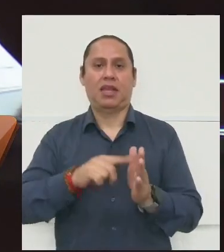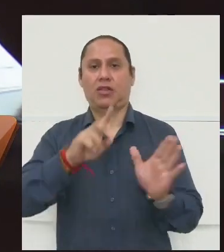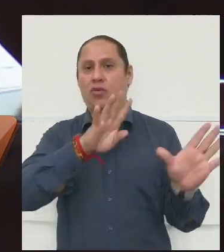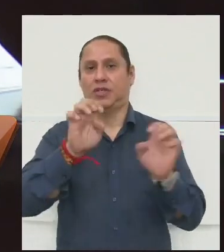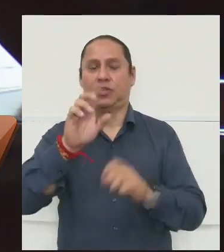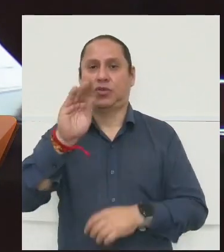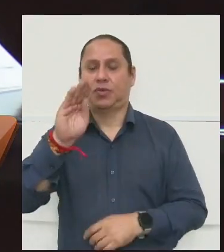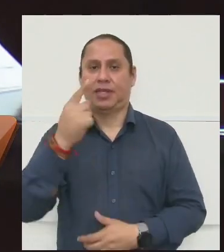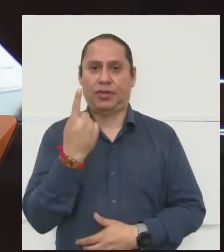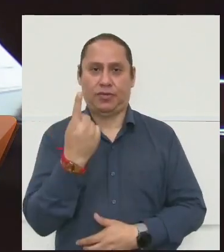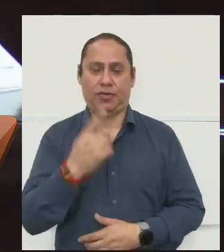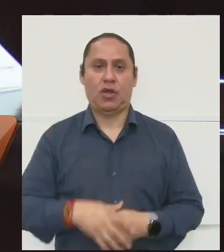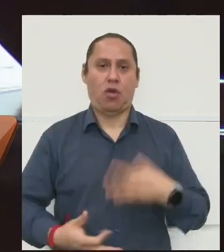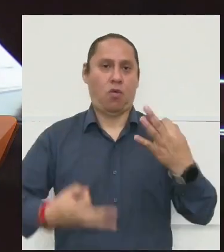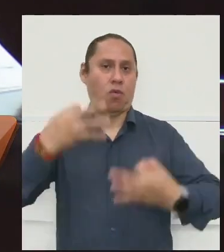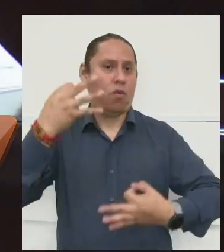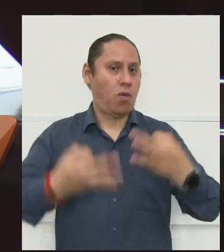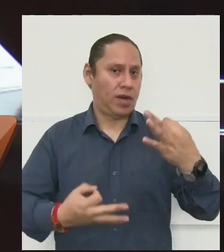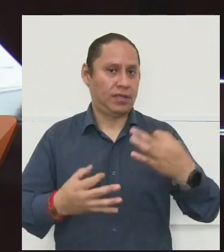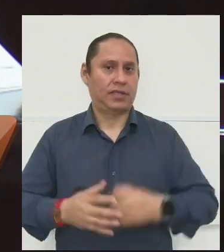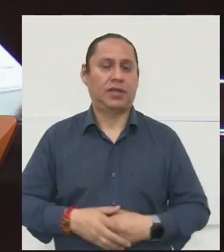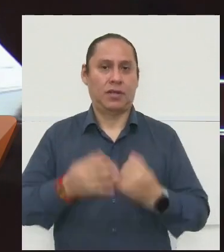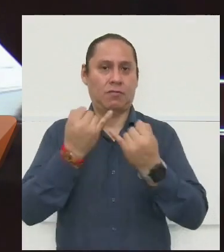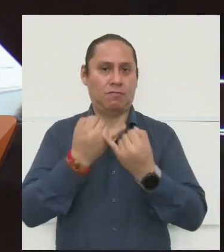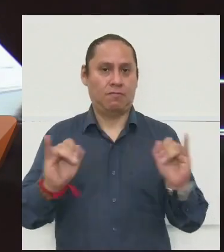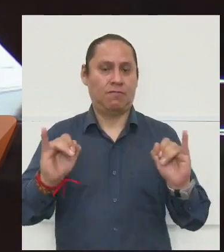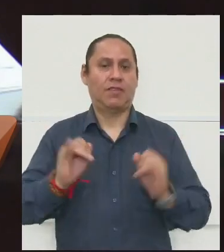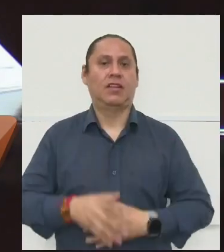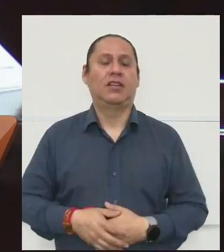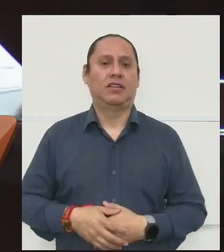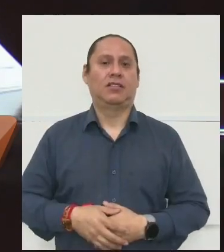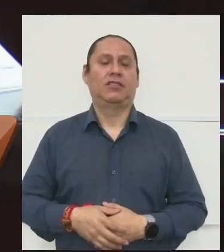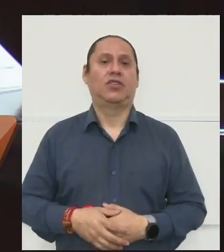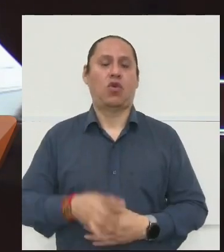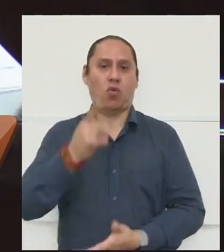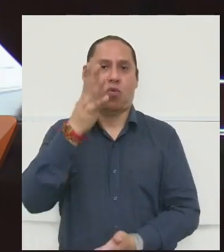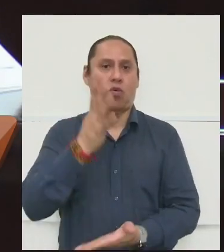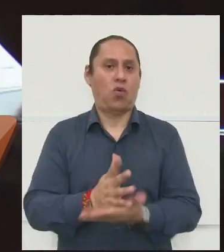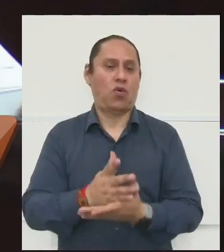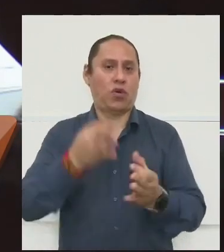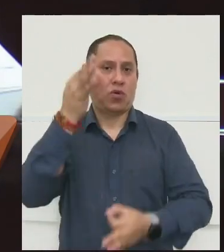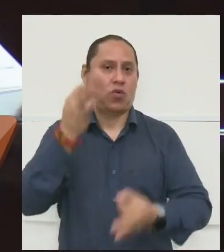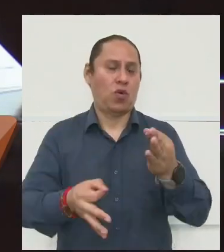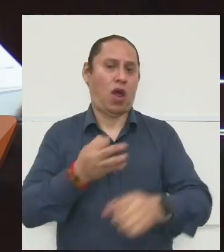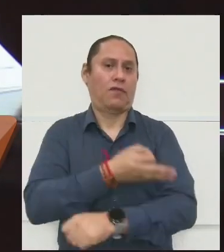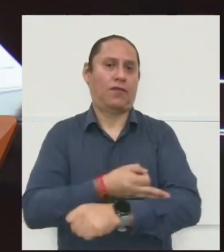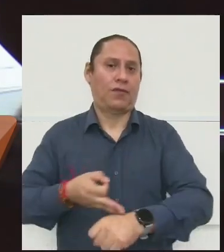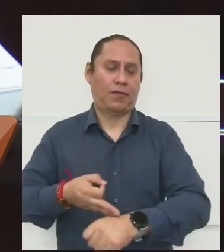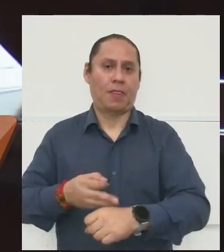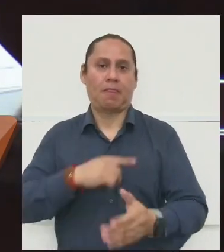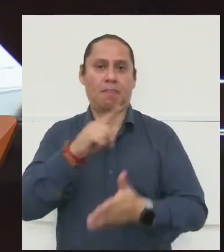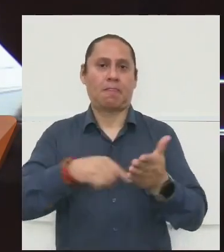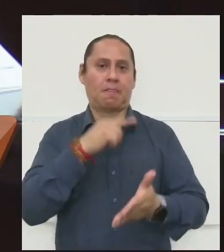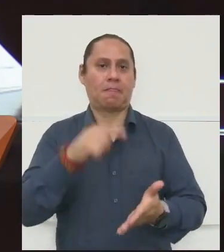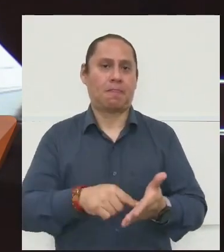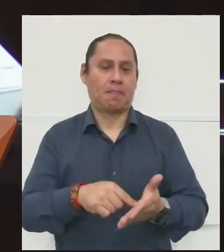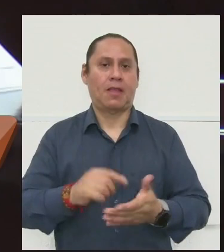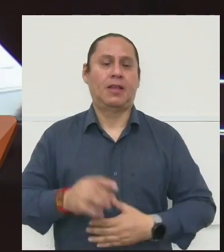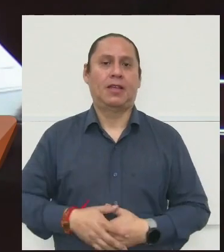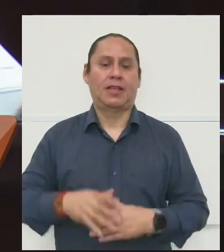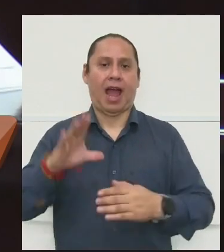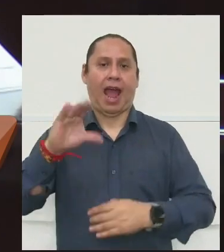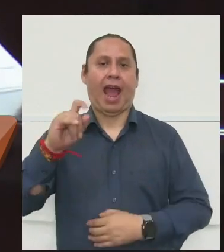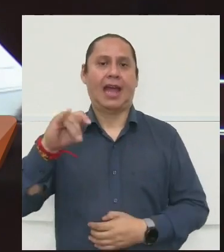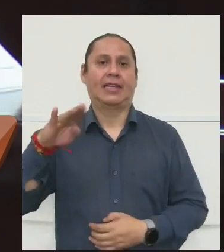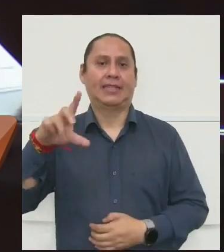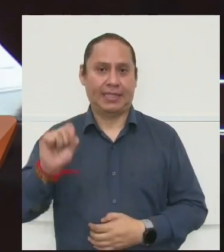1990-1991 juez inaugural del entonces juzgado único de lo familiar del distrito judicial de las